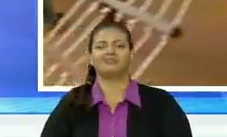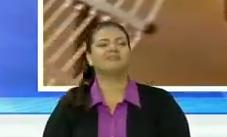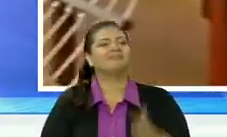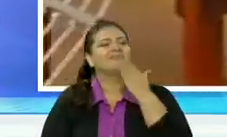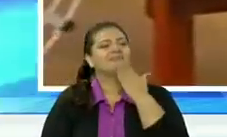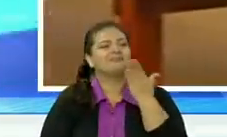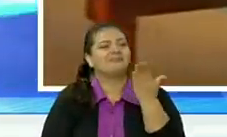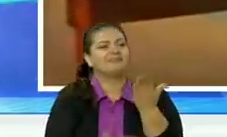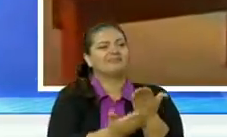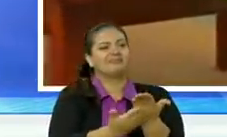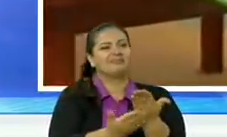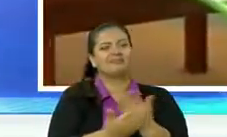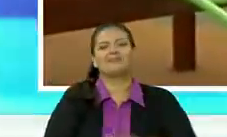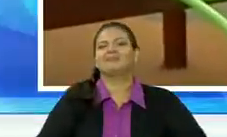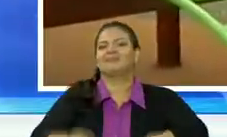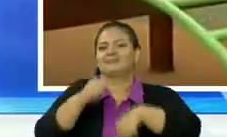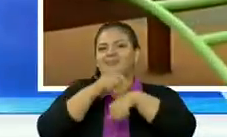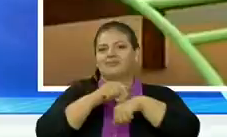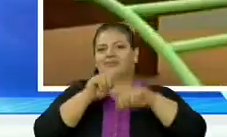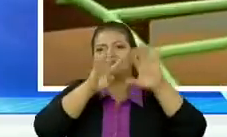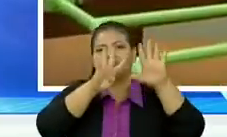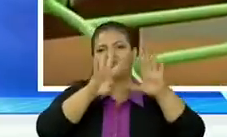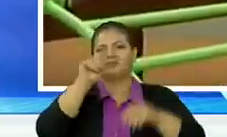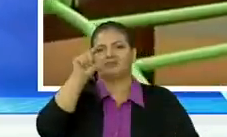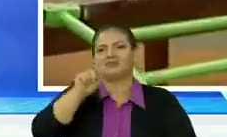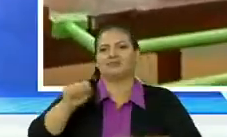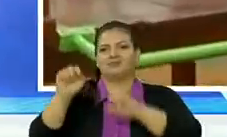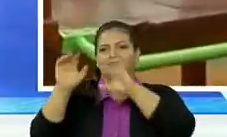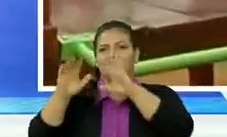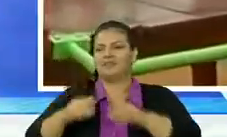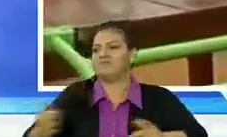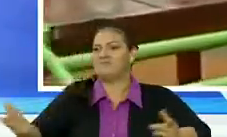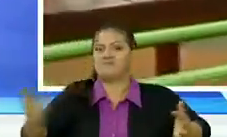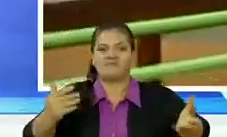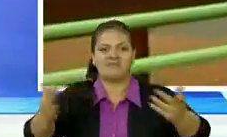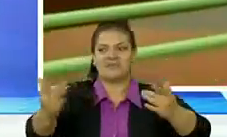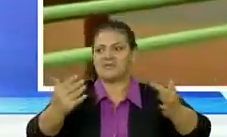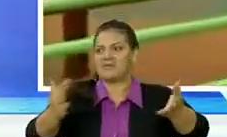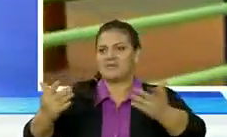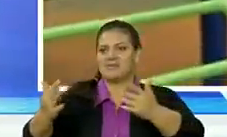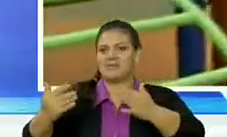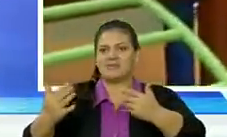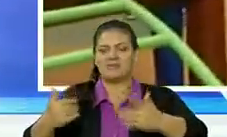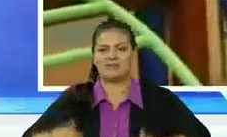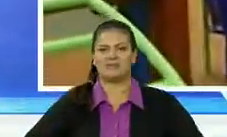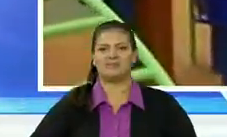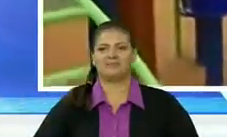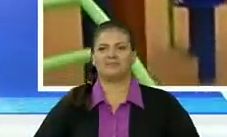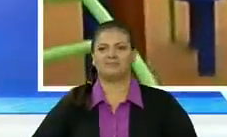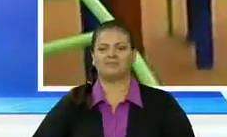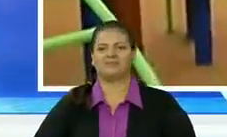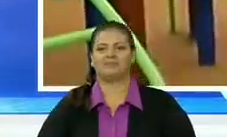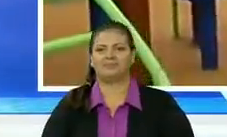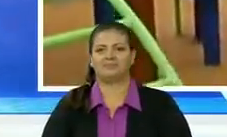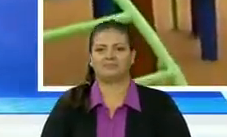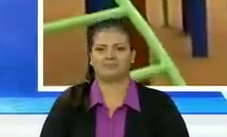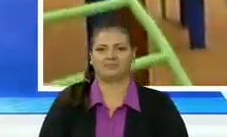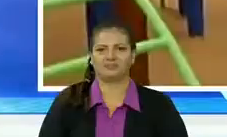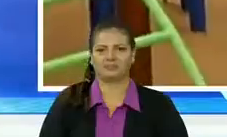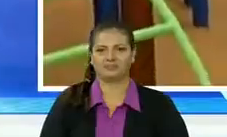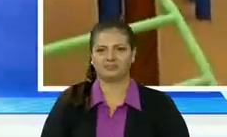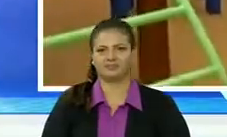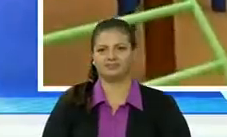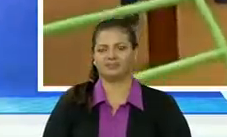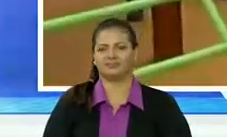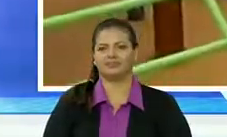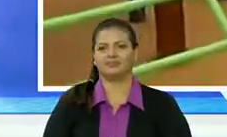directo, 9 y 10 de la mañana, y si me acercan los niños, vengan, vengan, vamos a hacer algo súper chévere. Venga, vengan para acá, para que los vean sus papitos,